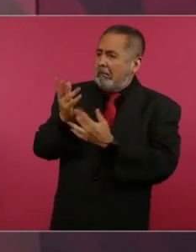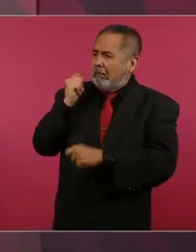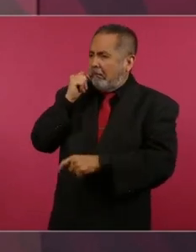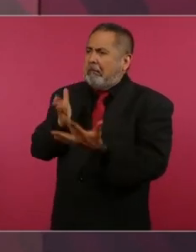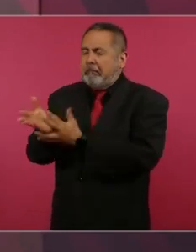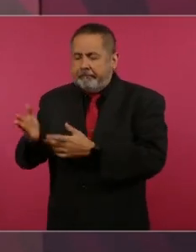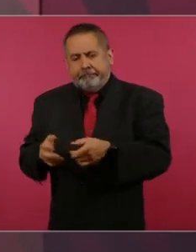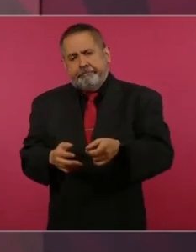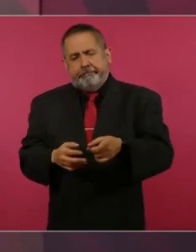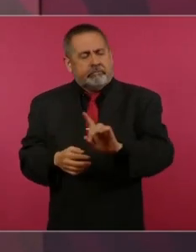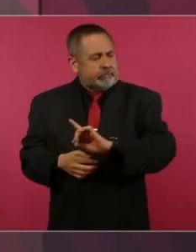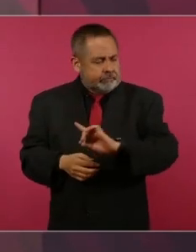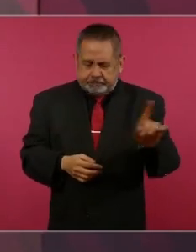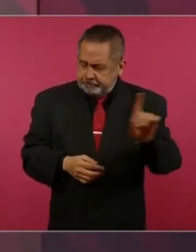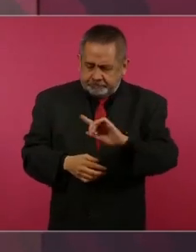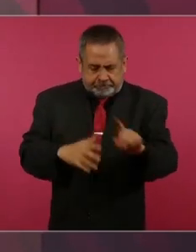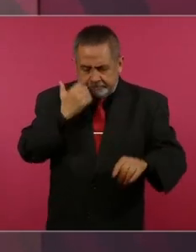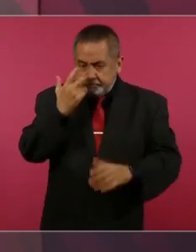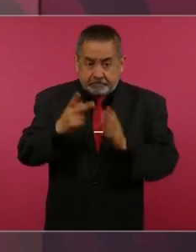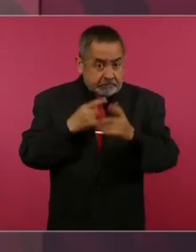Yo